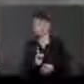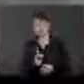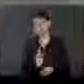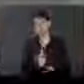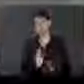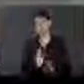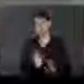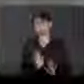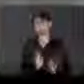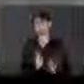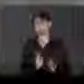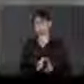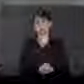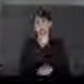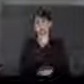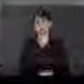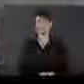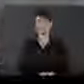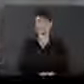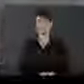No, nada.